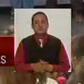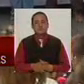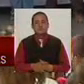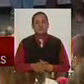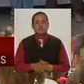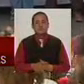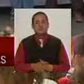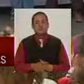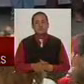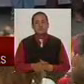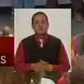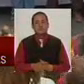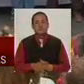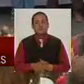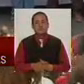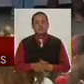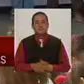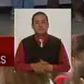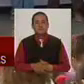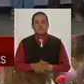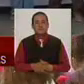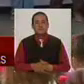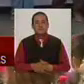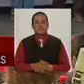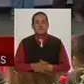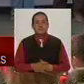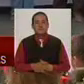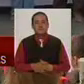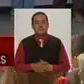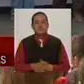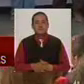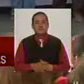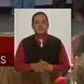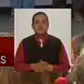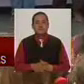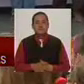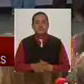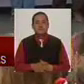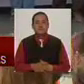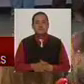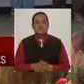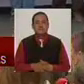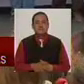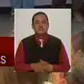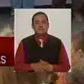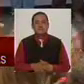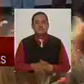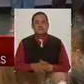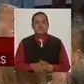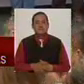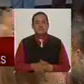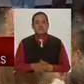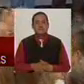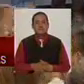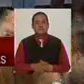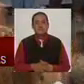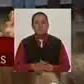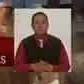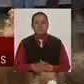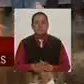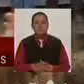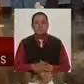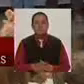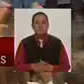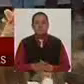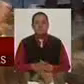Un narco por la cosa de té. ¡Vuelvo! ¡Un vino abato y sigo de esa vaciente! ¡A ver! ¡Así